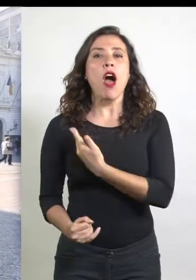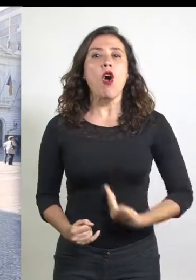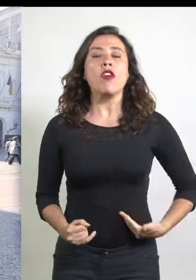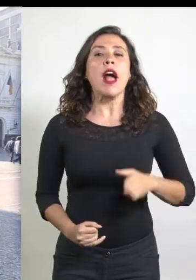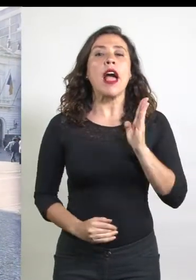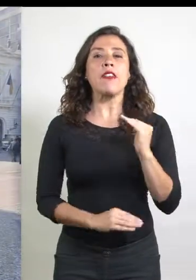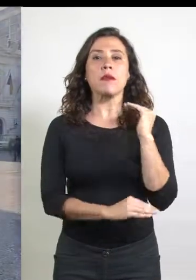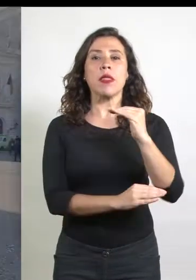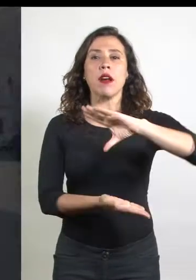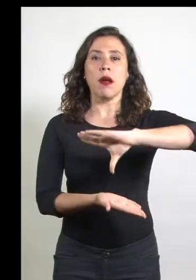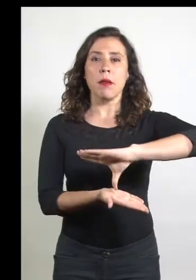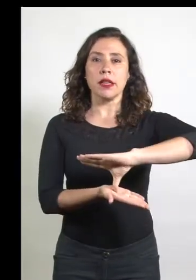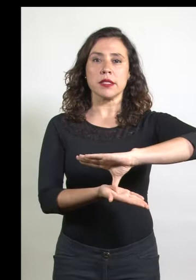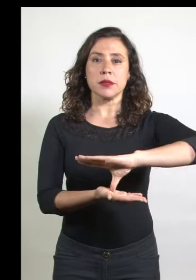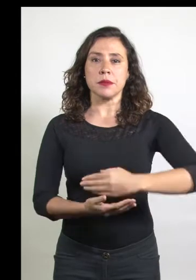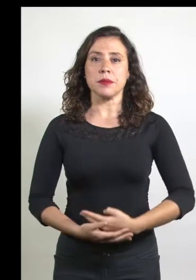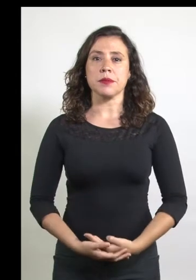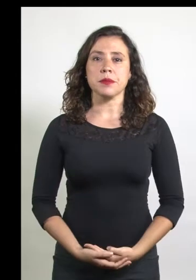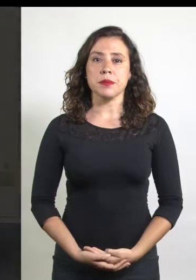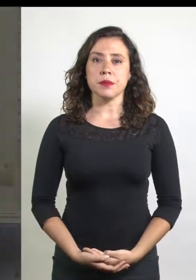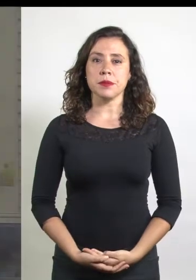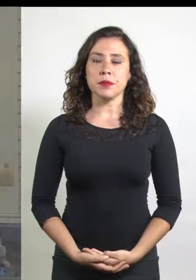que debería regir al país.